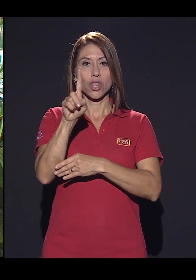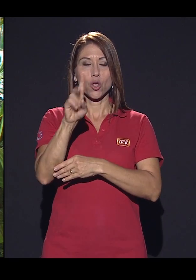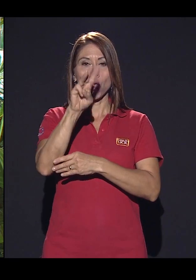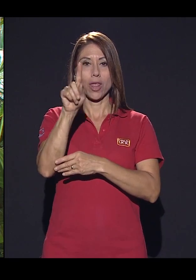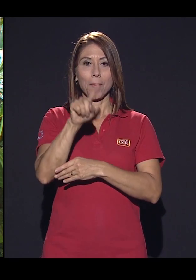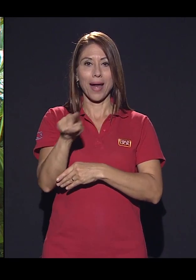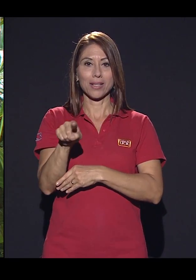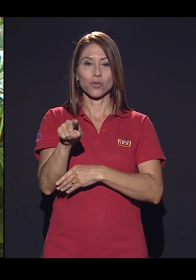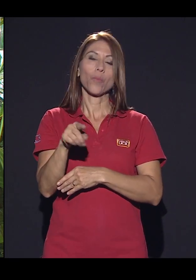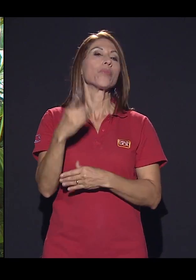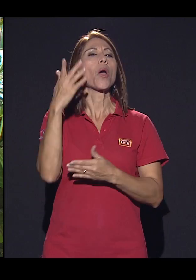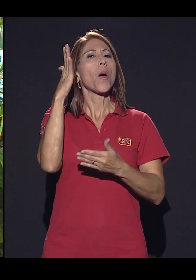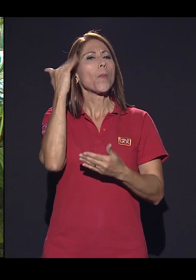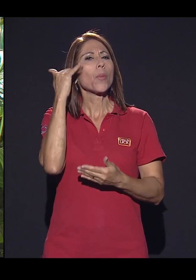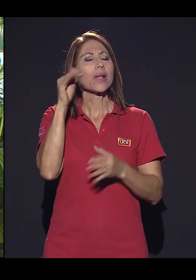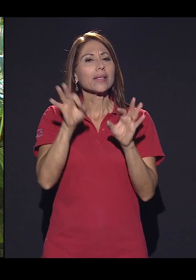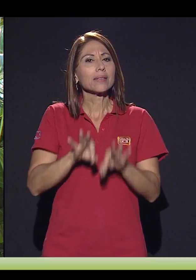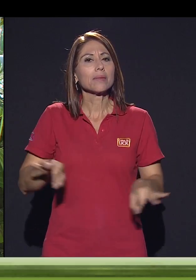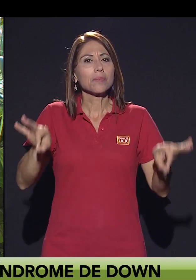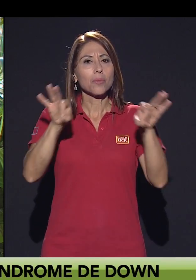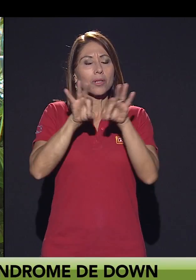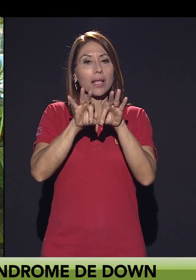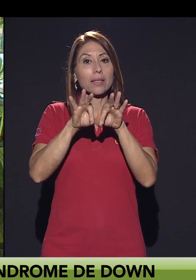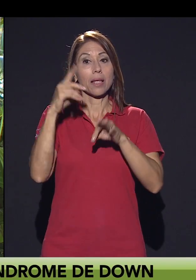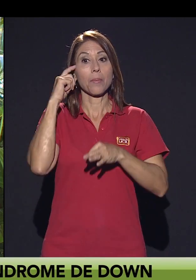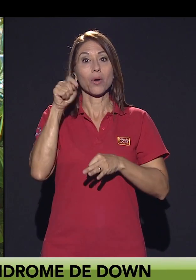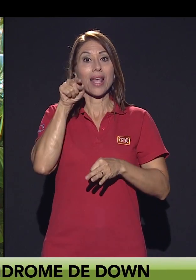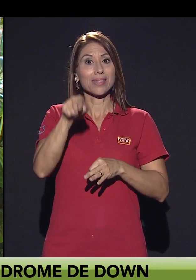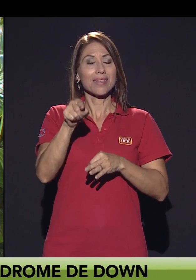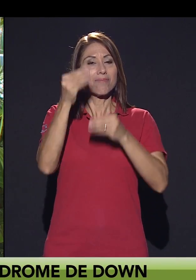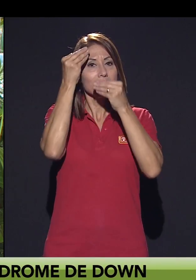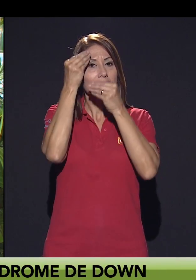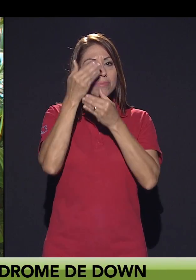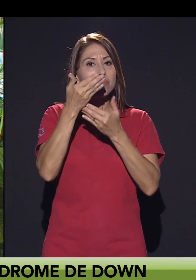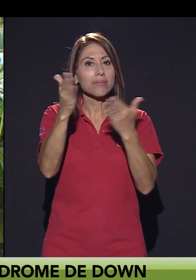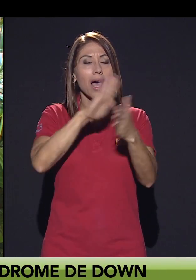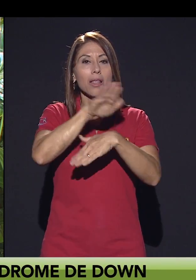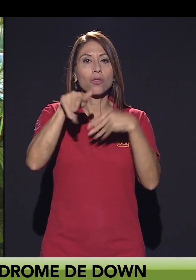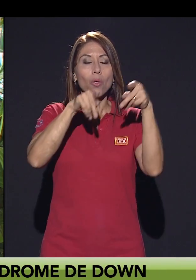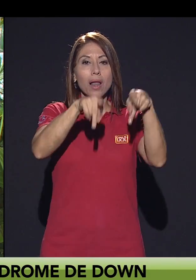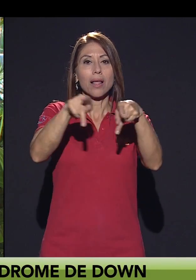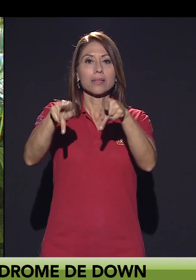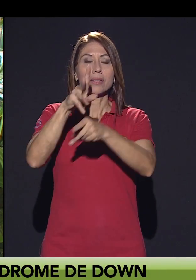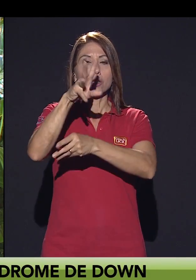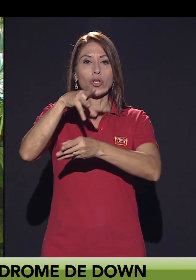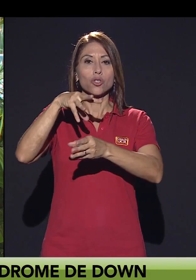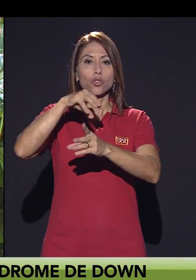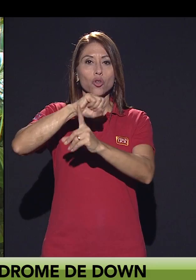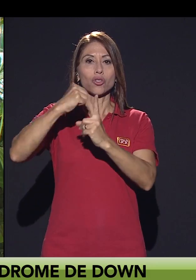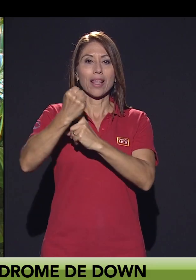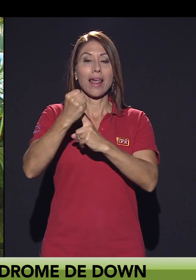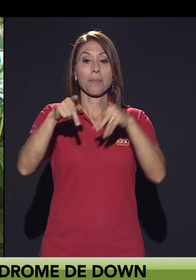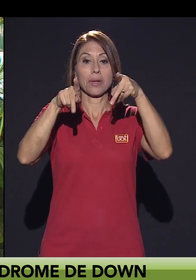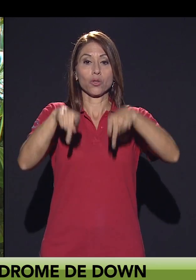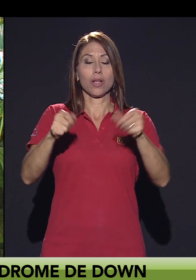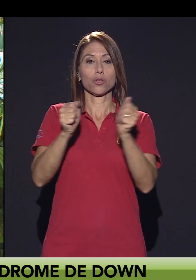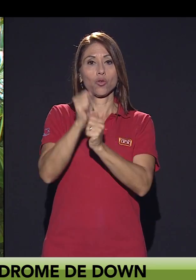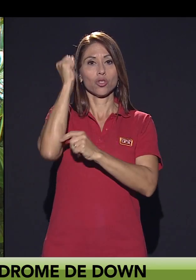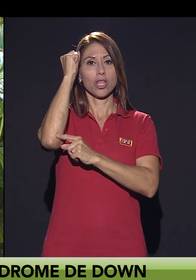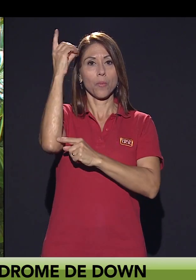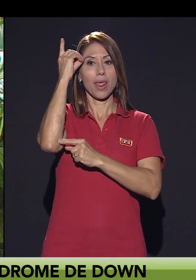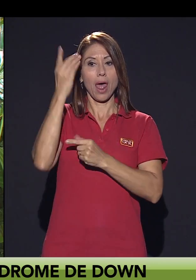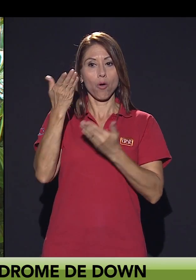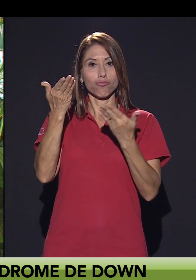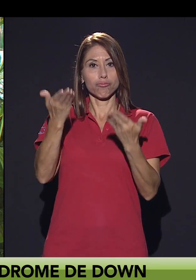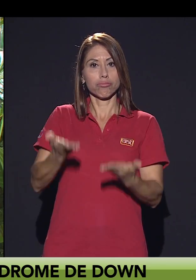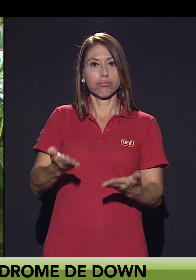con esta fecha damos a conocer a toda la sociedad que las personas con síndrome de Down existen, están,